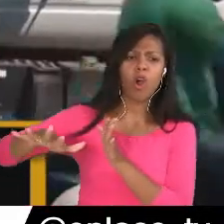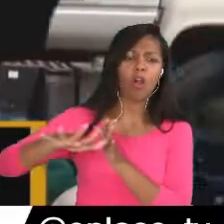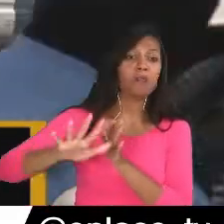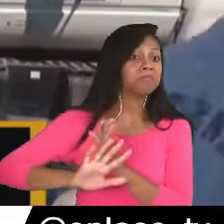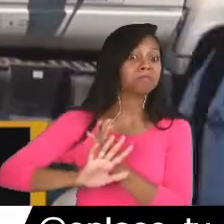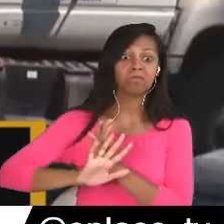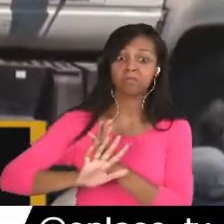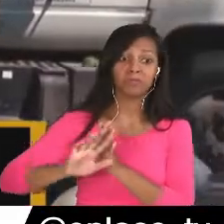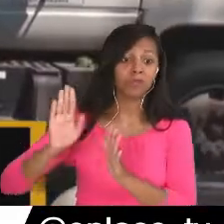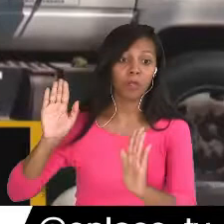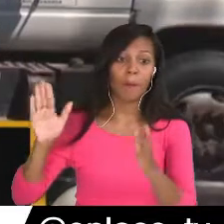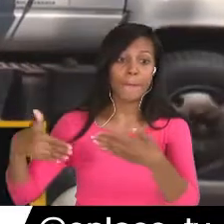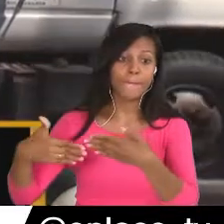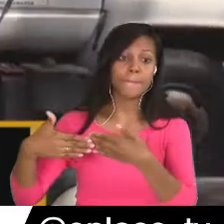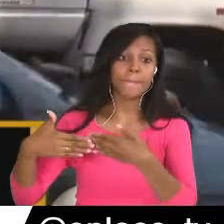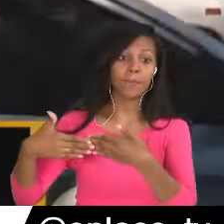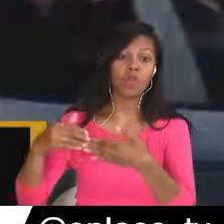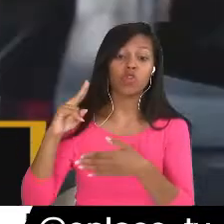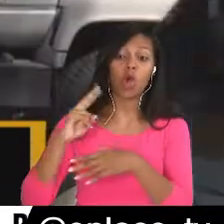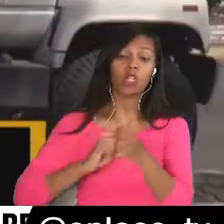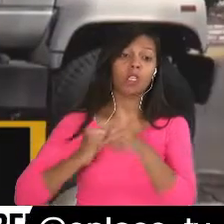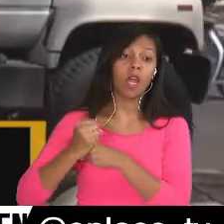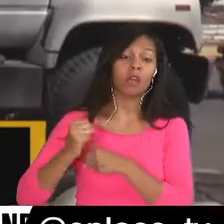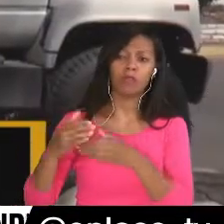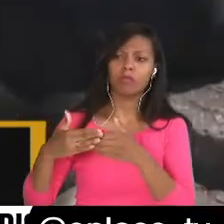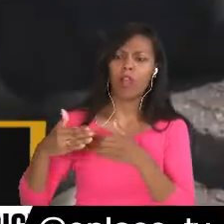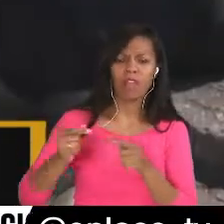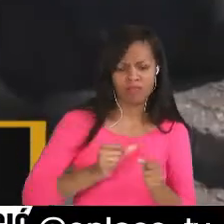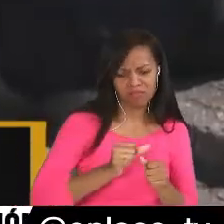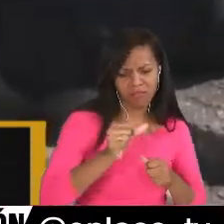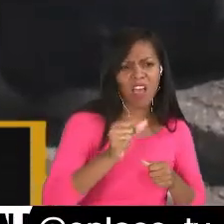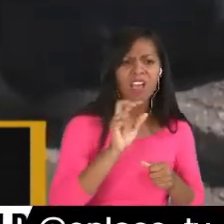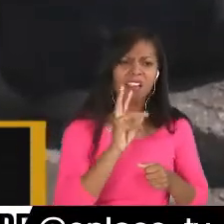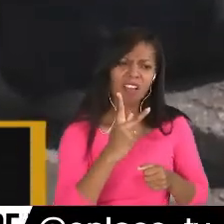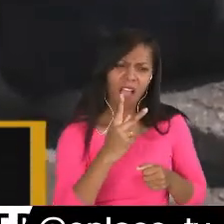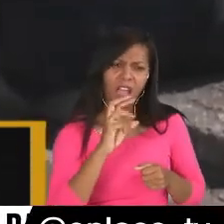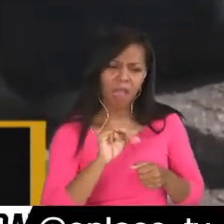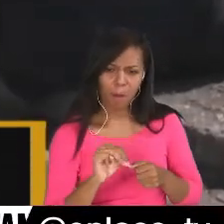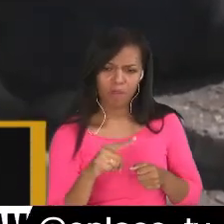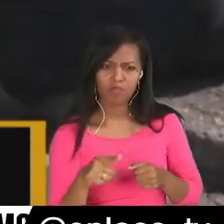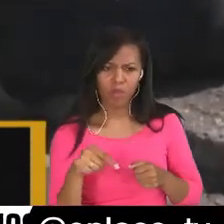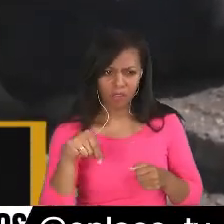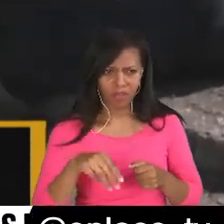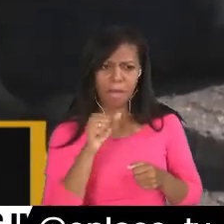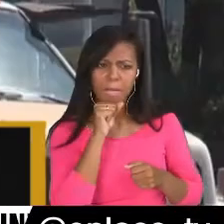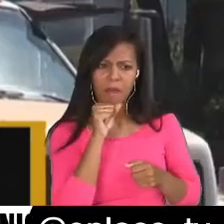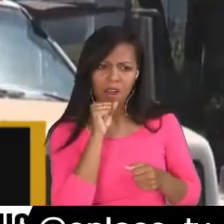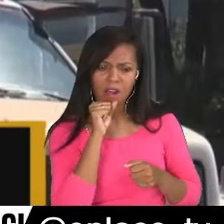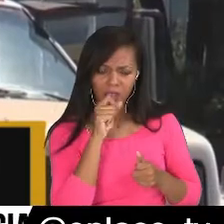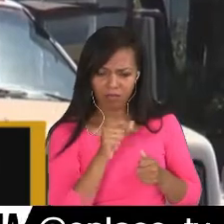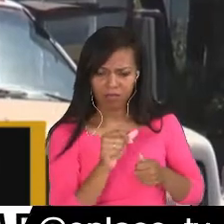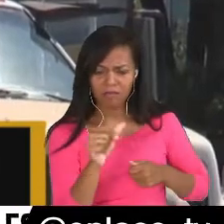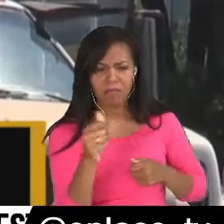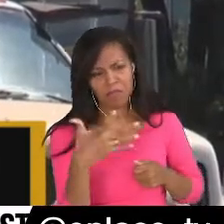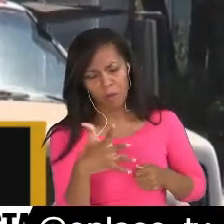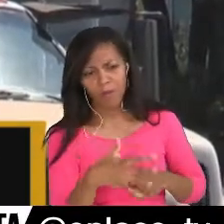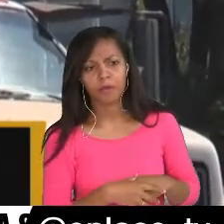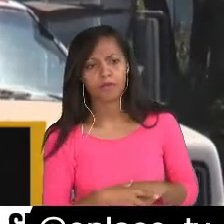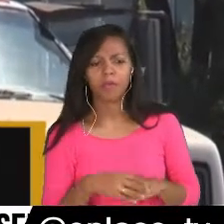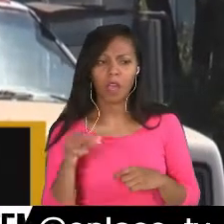desde hace 2 años en el kilómetro 20 de la vía que comunica a Barranca Bermeja con Bucaramanga. En los próximos días, la Corporación Autónoma